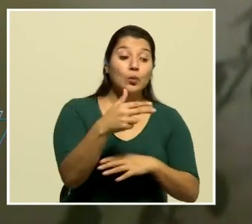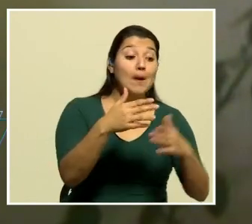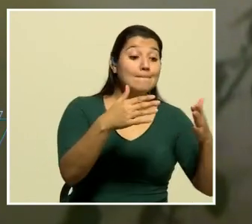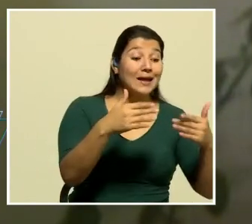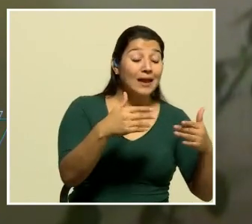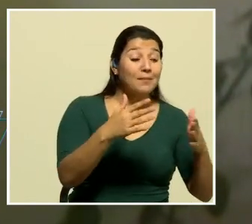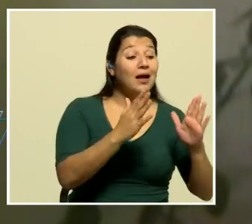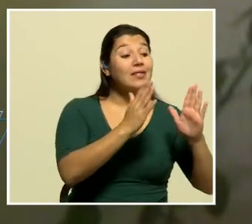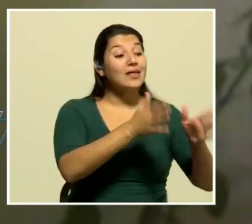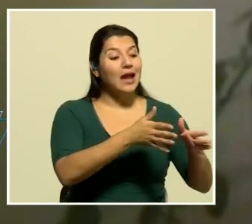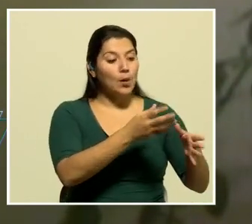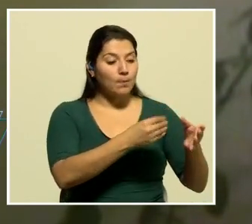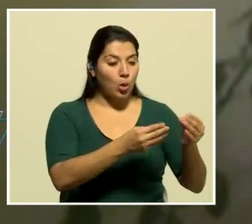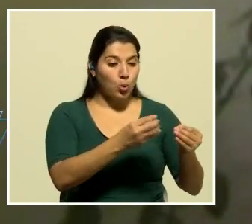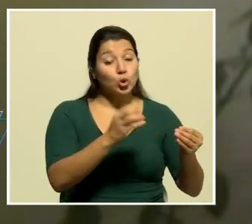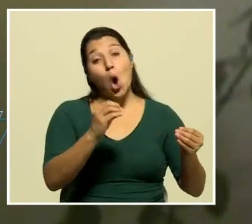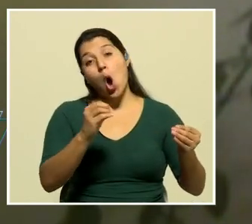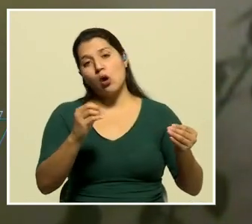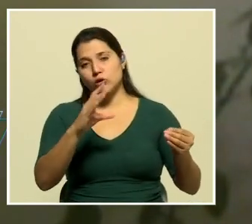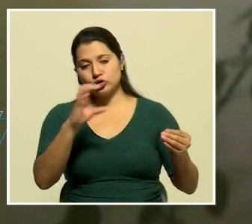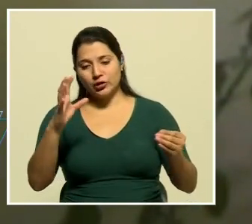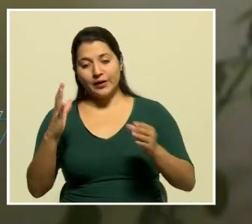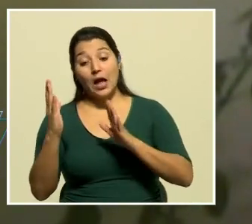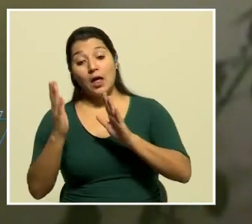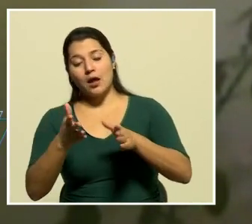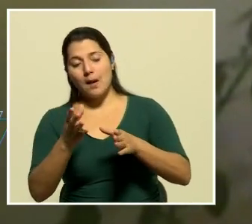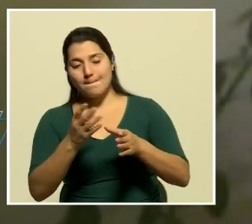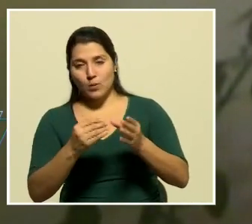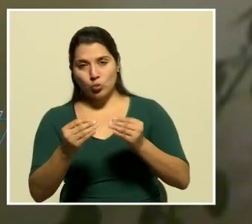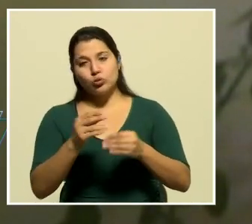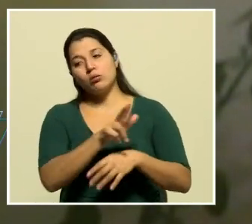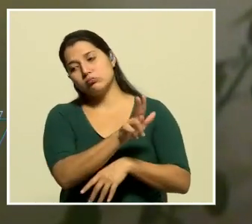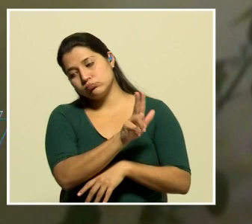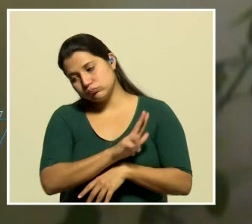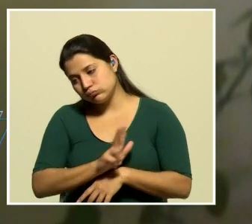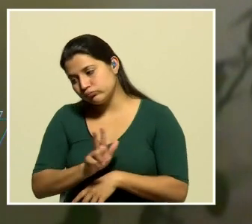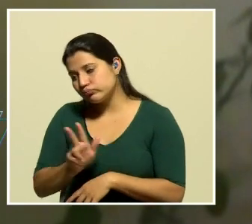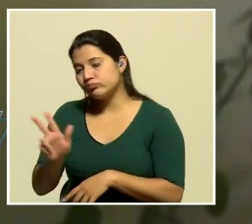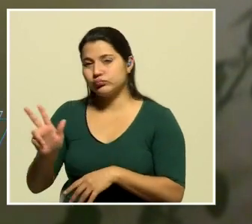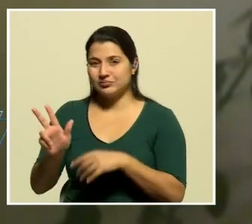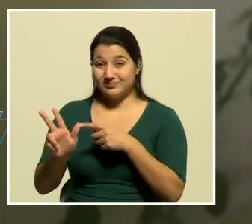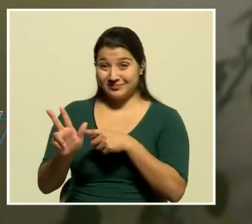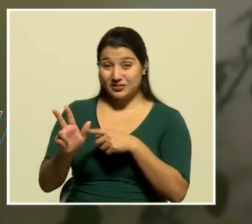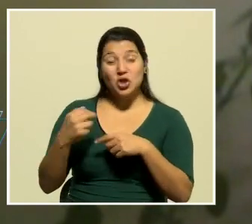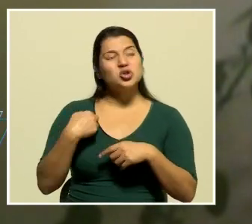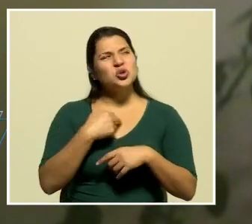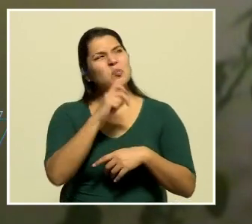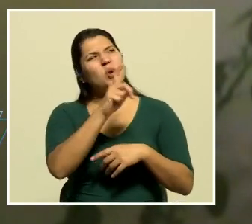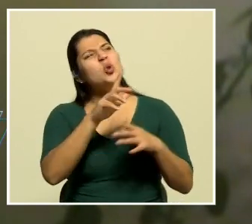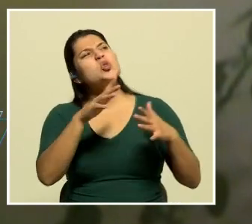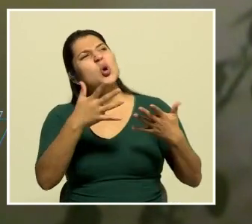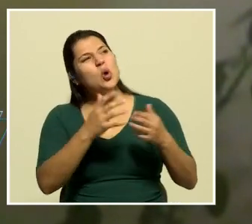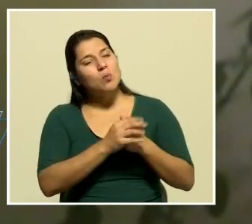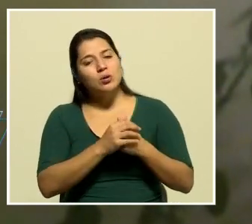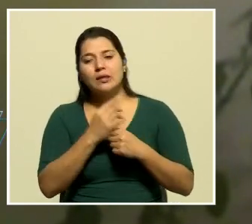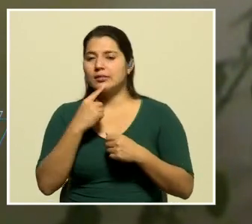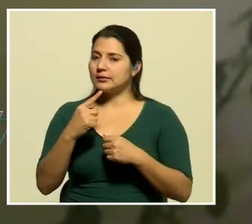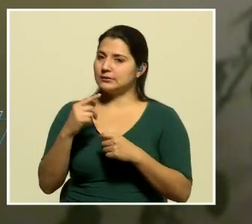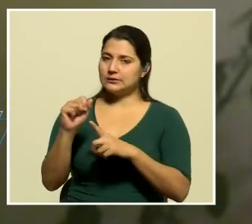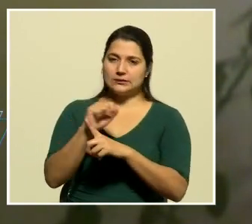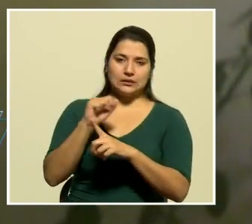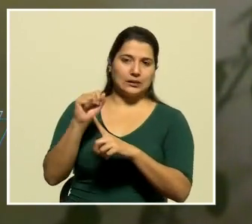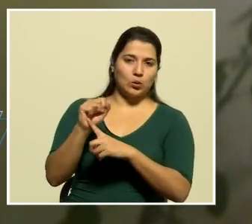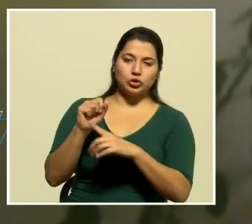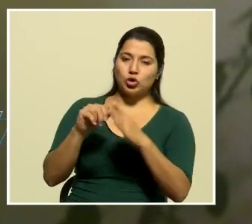mercancía en Costa Rica y están de vuelta. Entonces ellos nos contaban que la situación en Nicaragua sí es muy diferente a la que